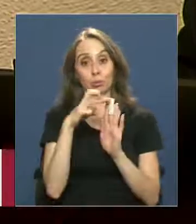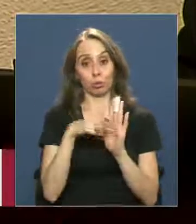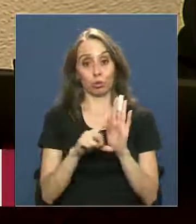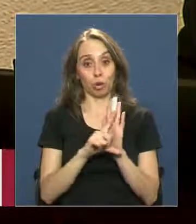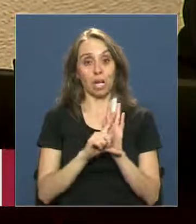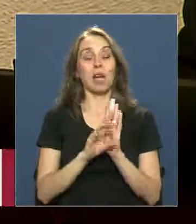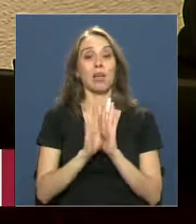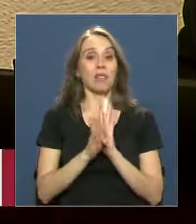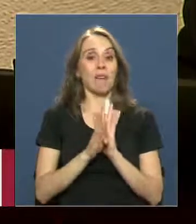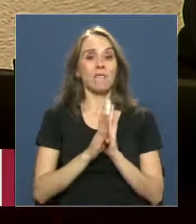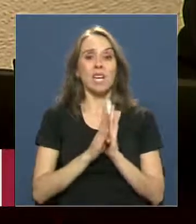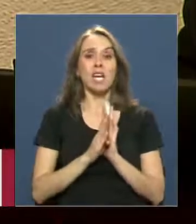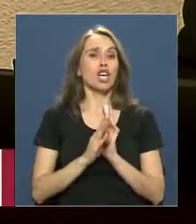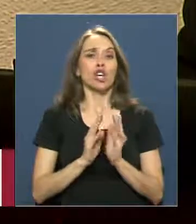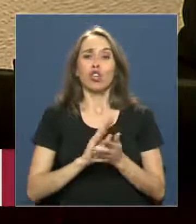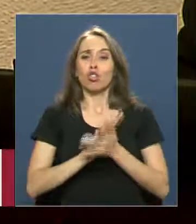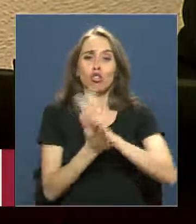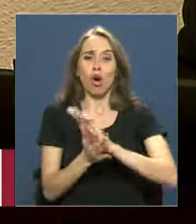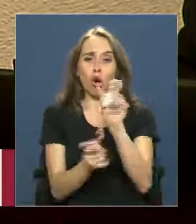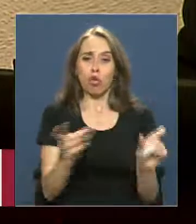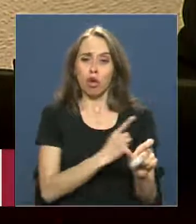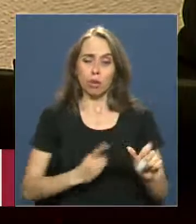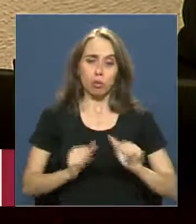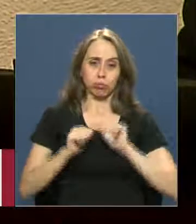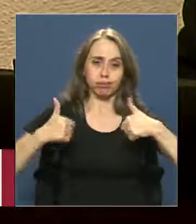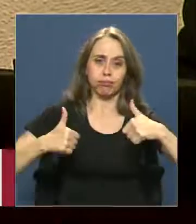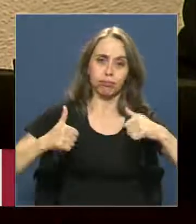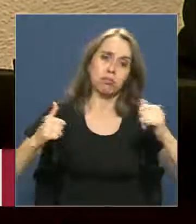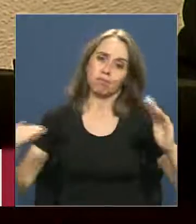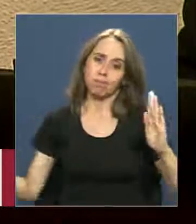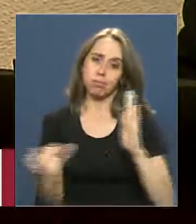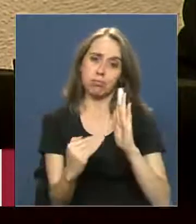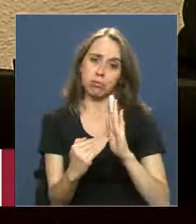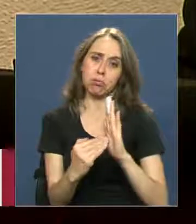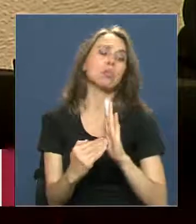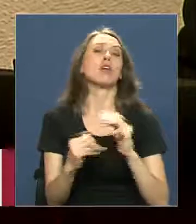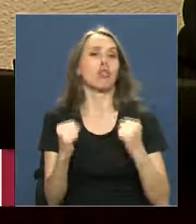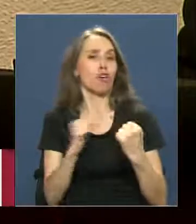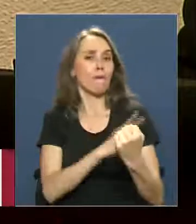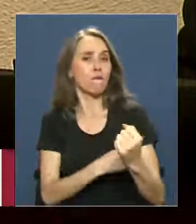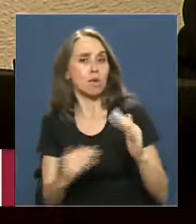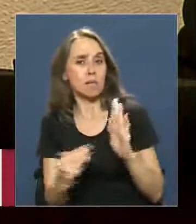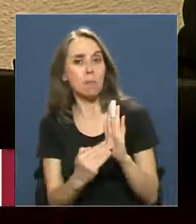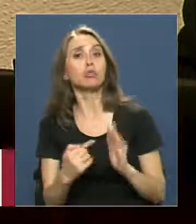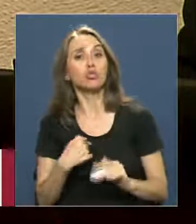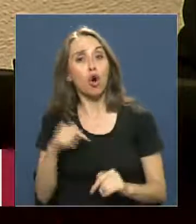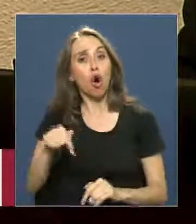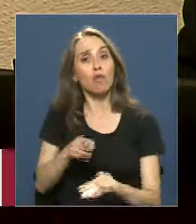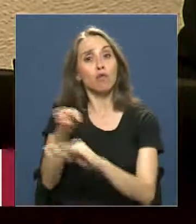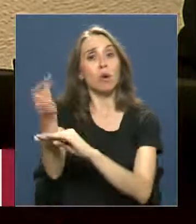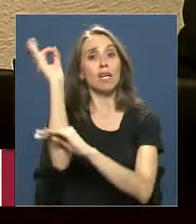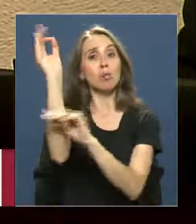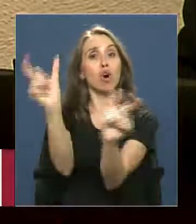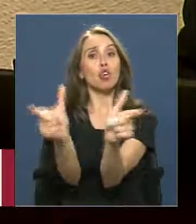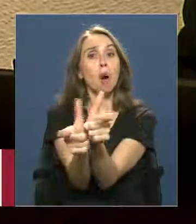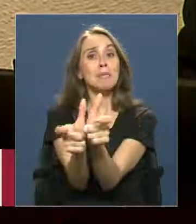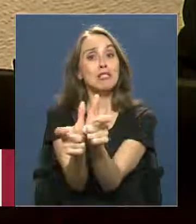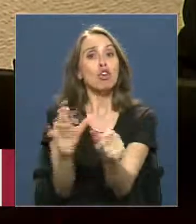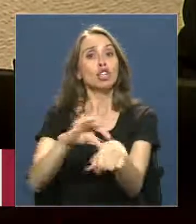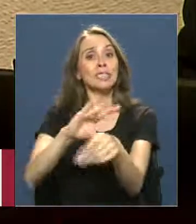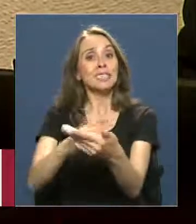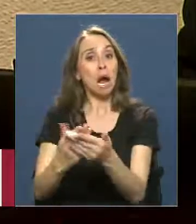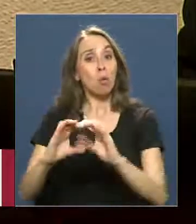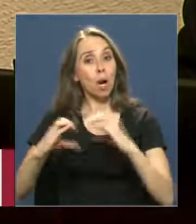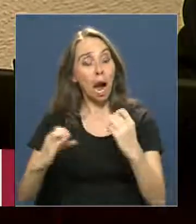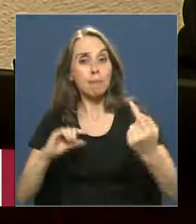día deberá ser unánime, apoyado con fuerza. Hoy día estuve en la Comisión de Salud debatiendo este proyecto. La